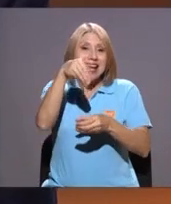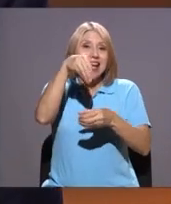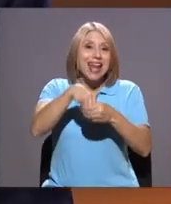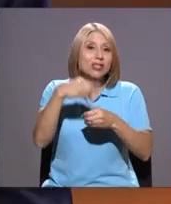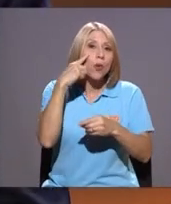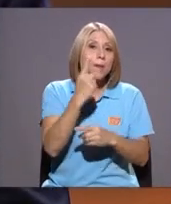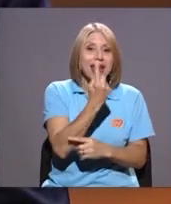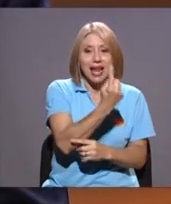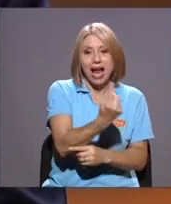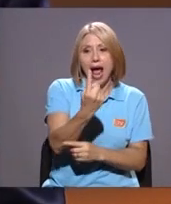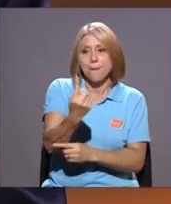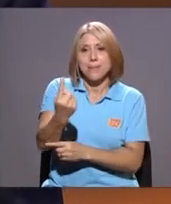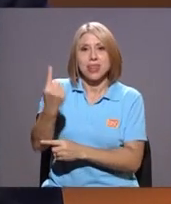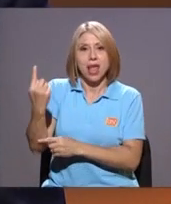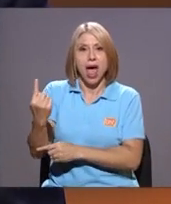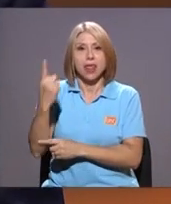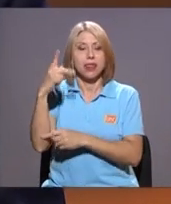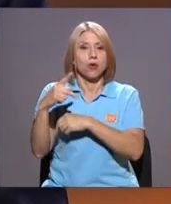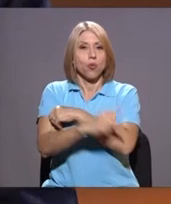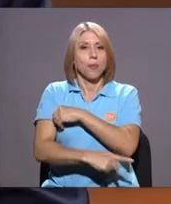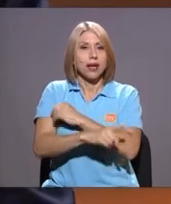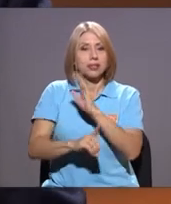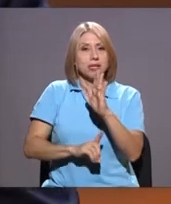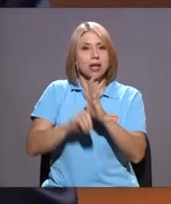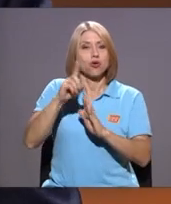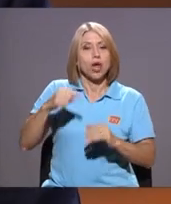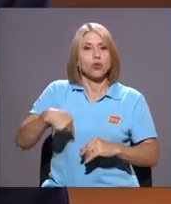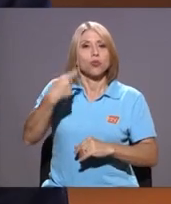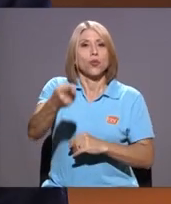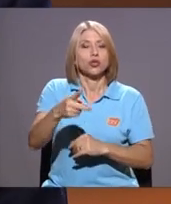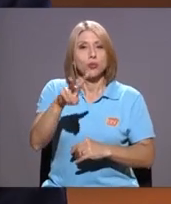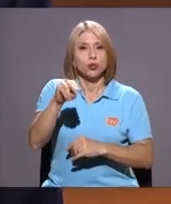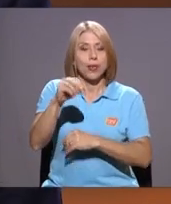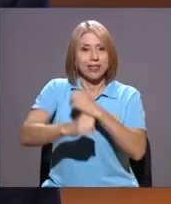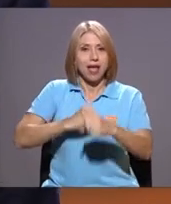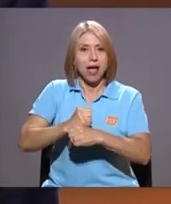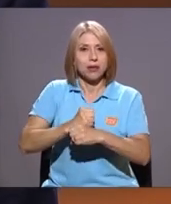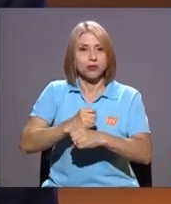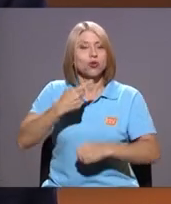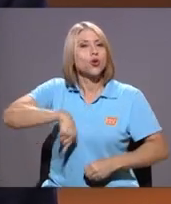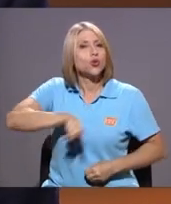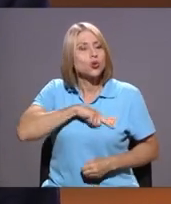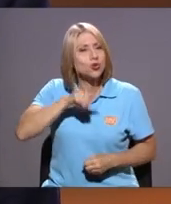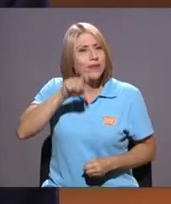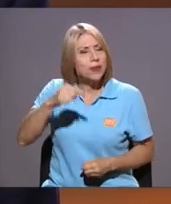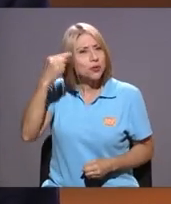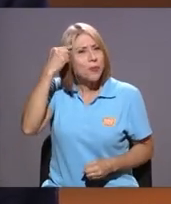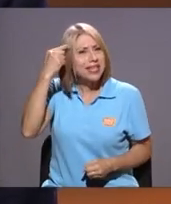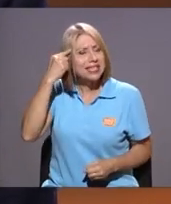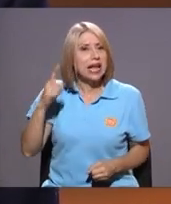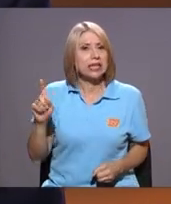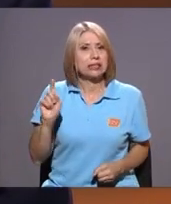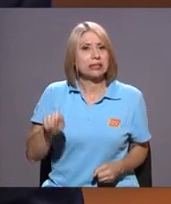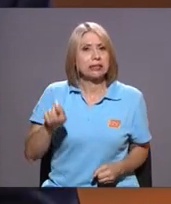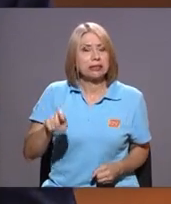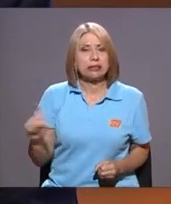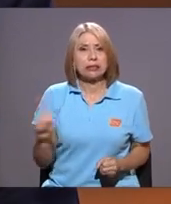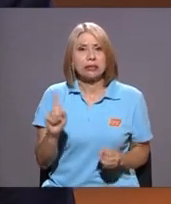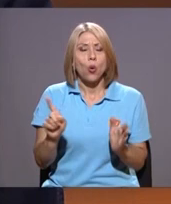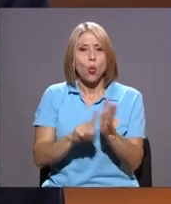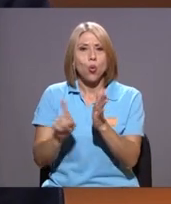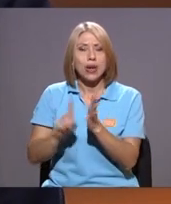en los próximos 20 años pues deberíamos estar pensando con urgencia qué hacer para